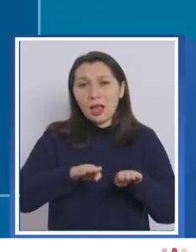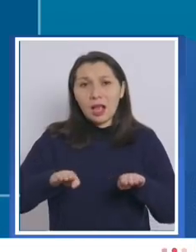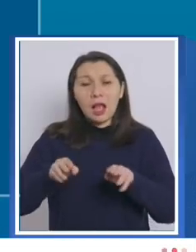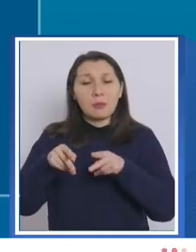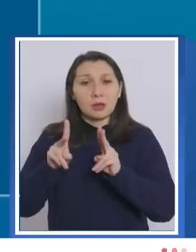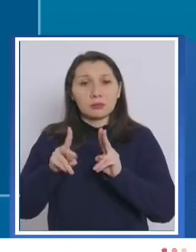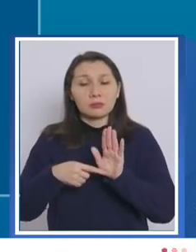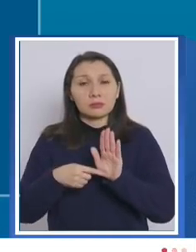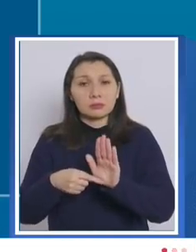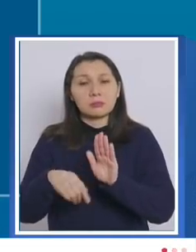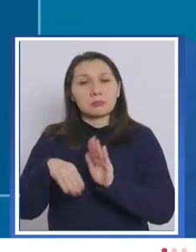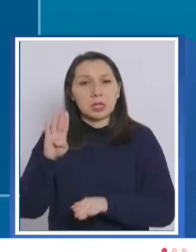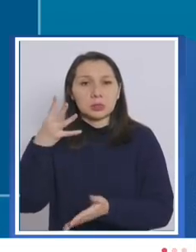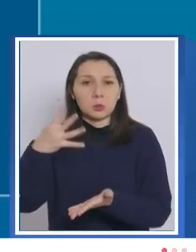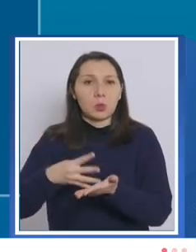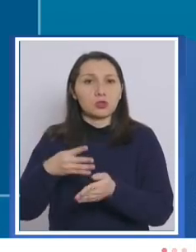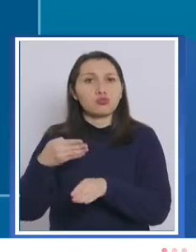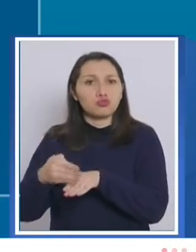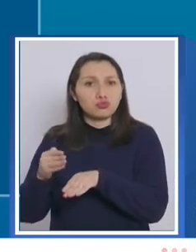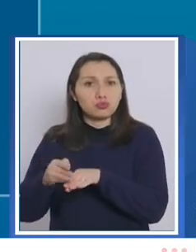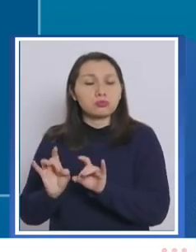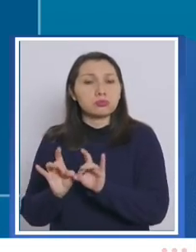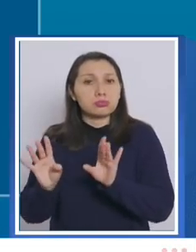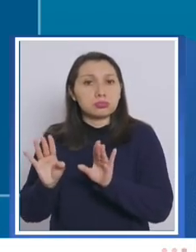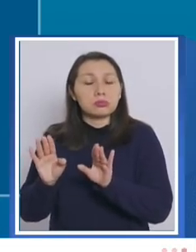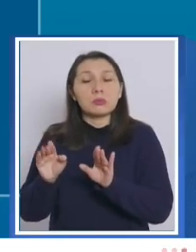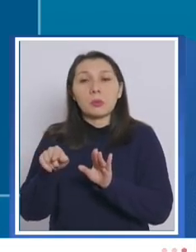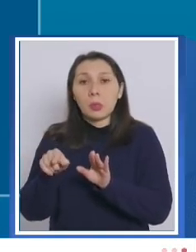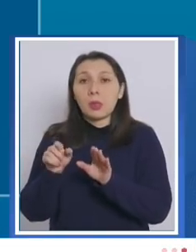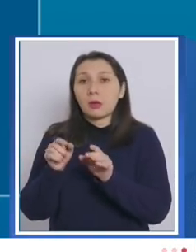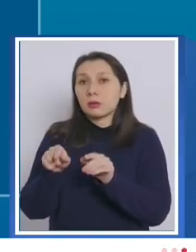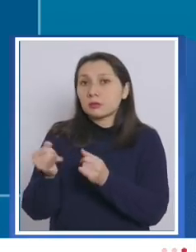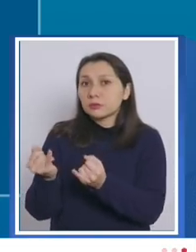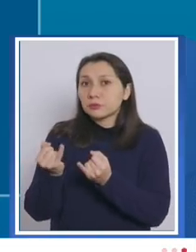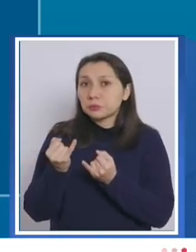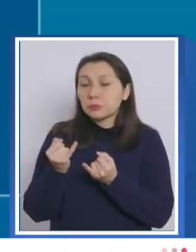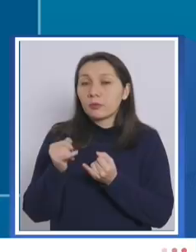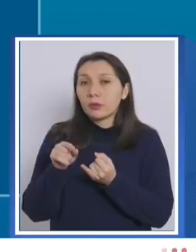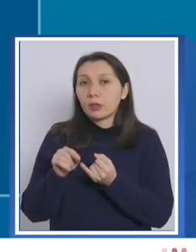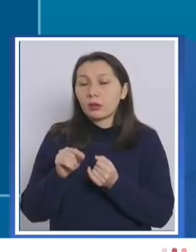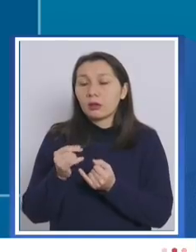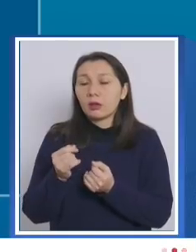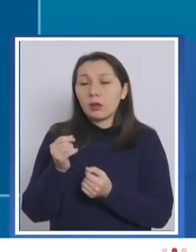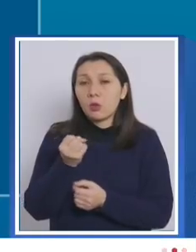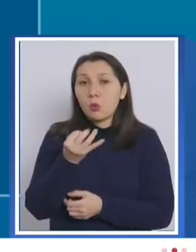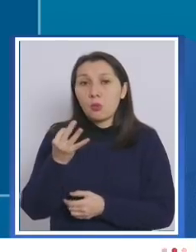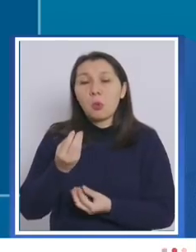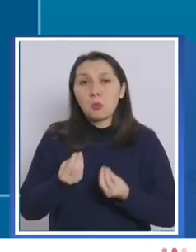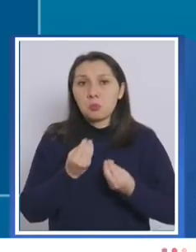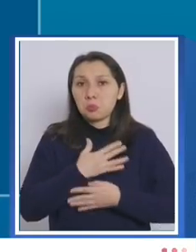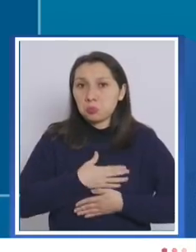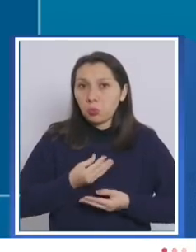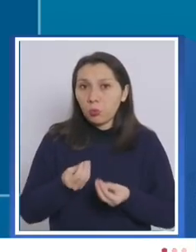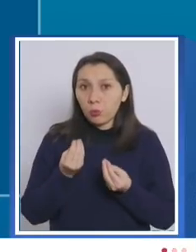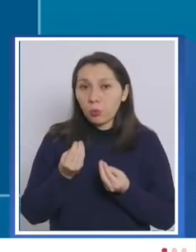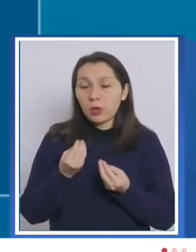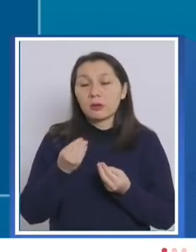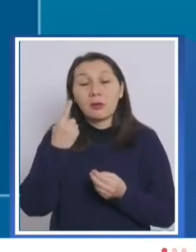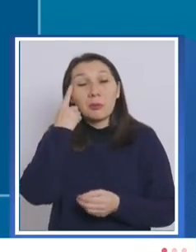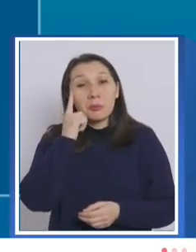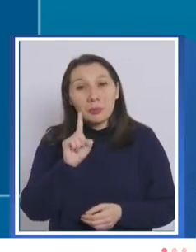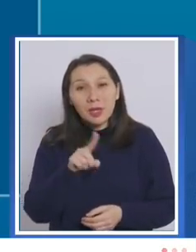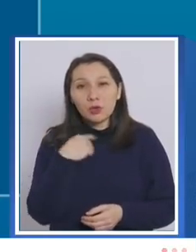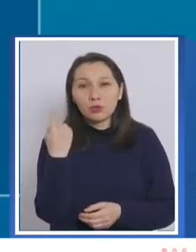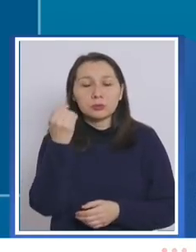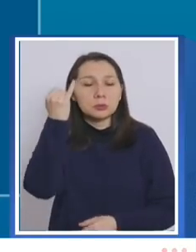disponibles, más de 4.000. Esto también es un índice que es satisfactorio. Sin embargo,